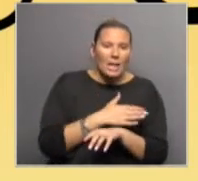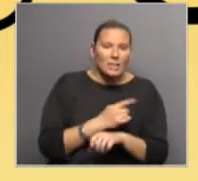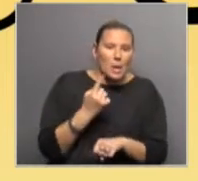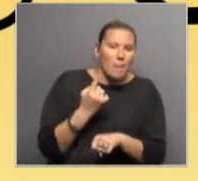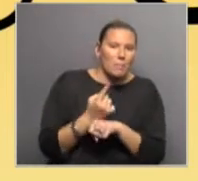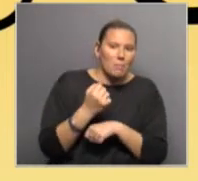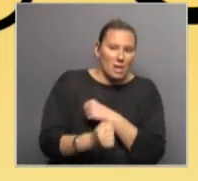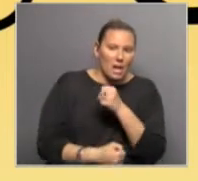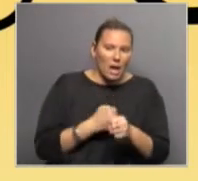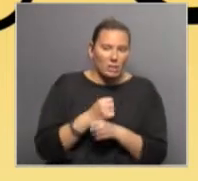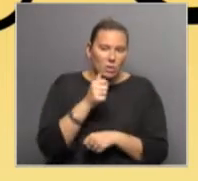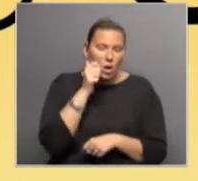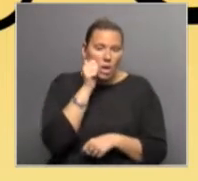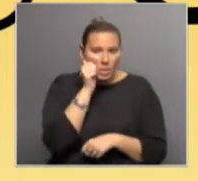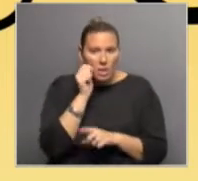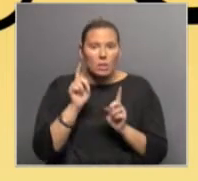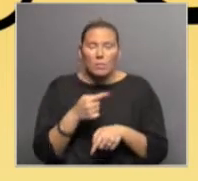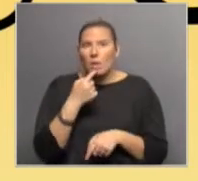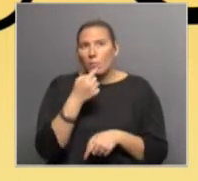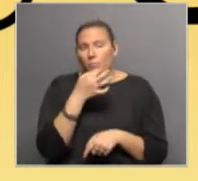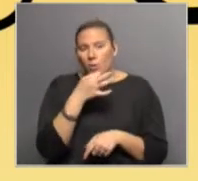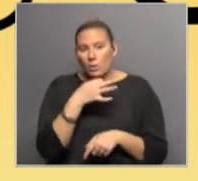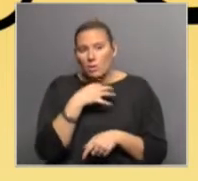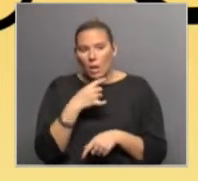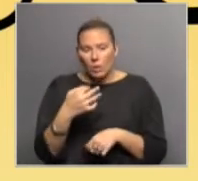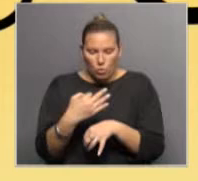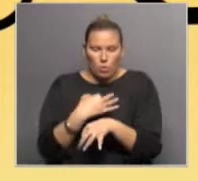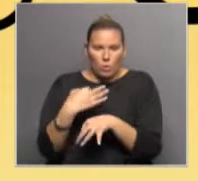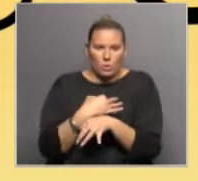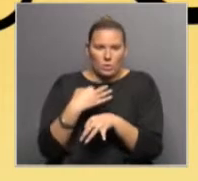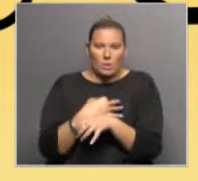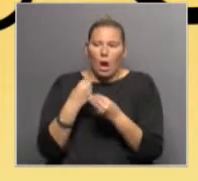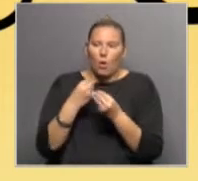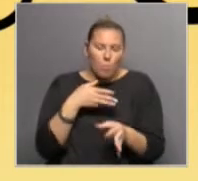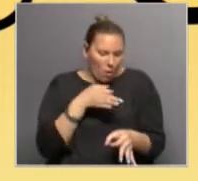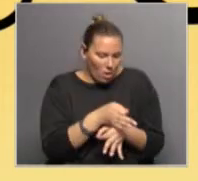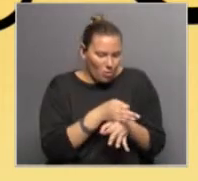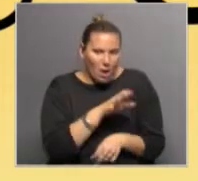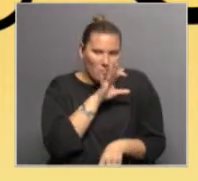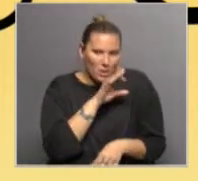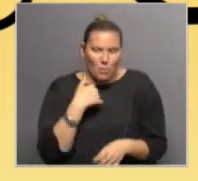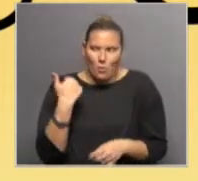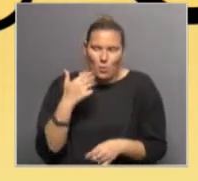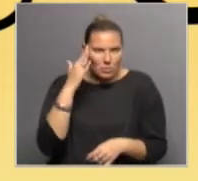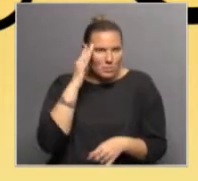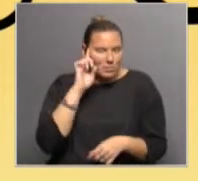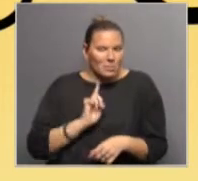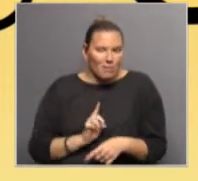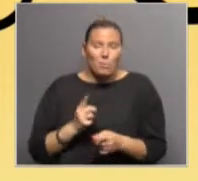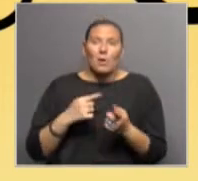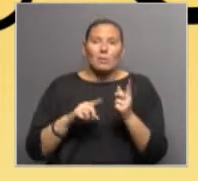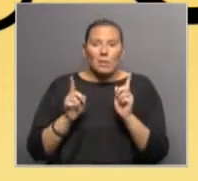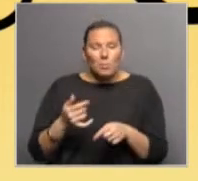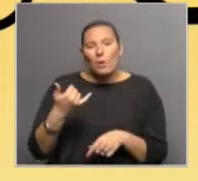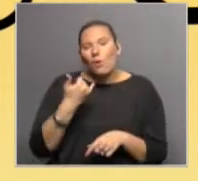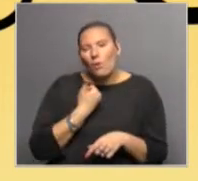primer año de edad. Nos decía también que a nosotros no nos enseñan a educar a un perro y también nos